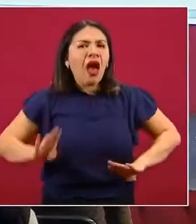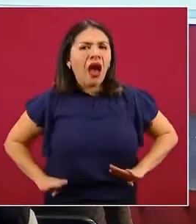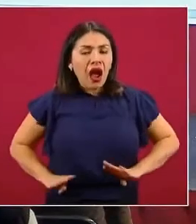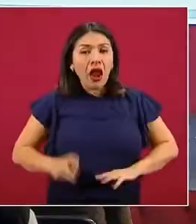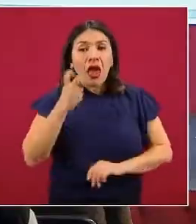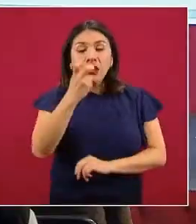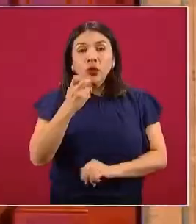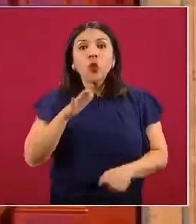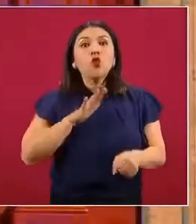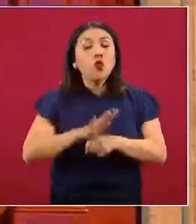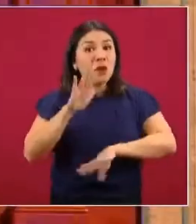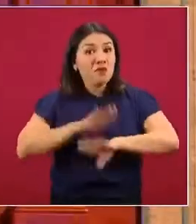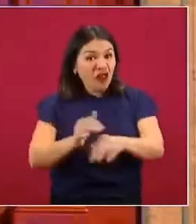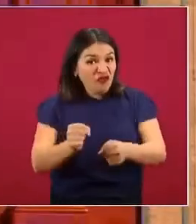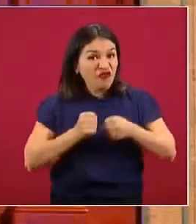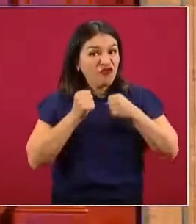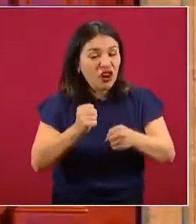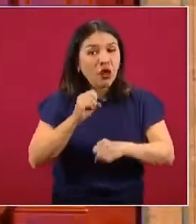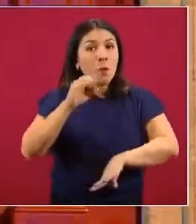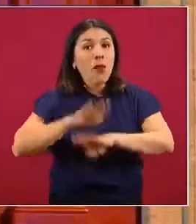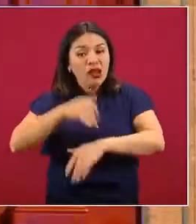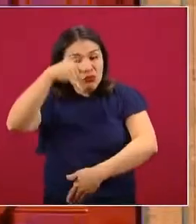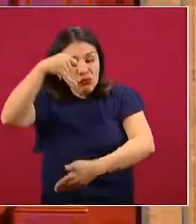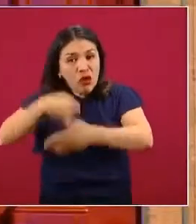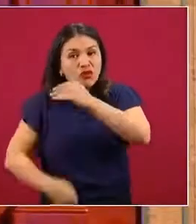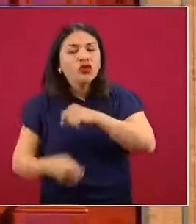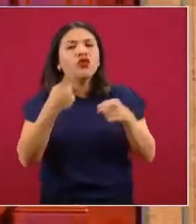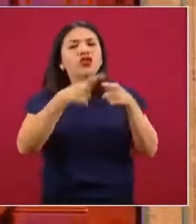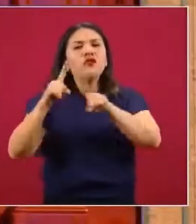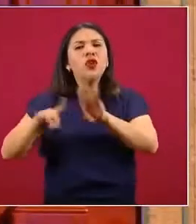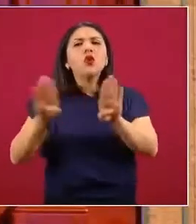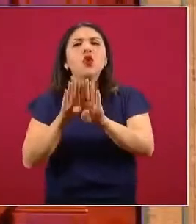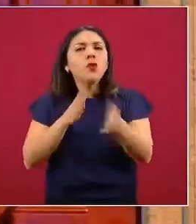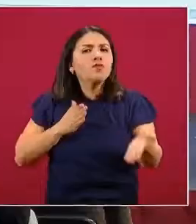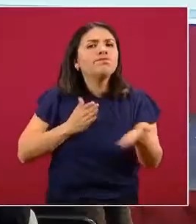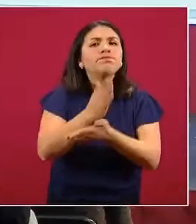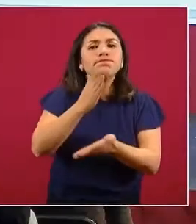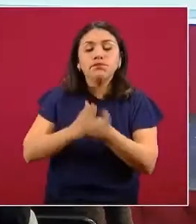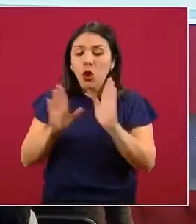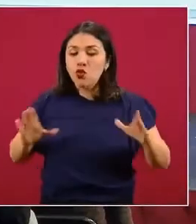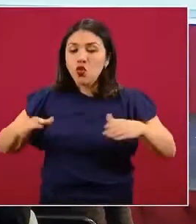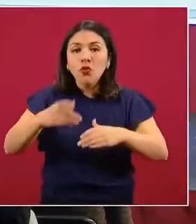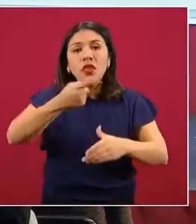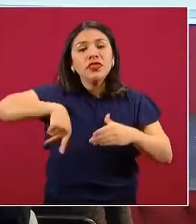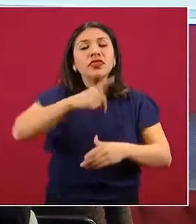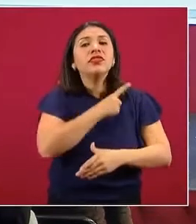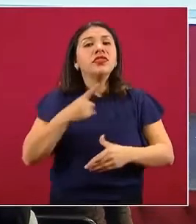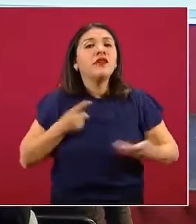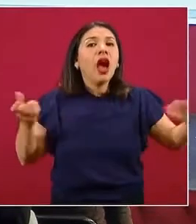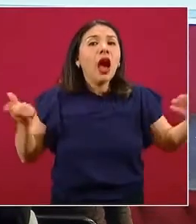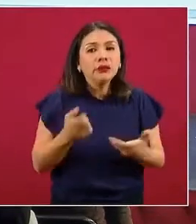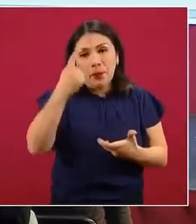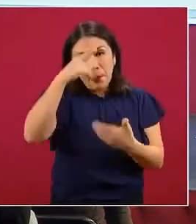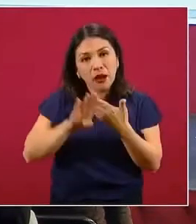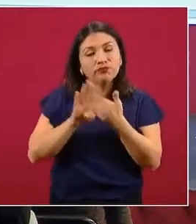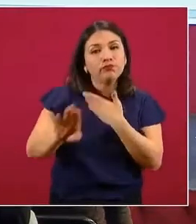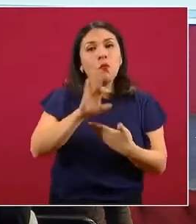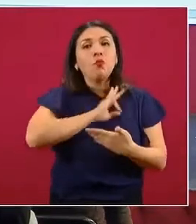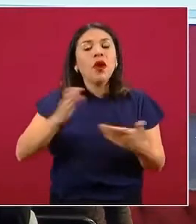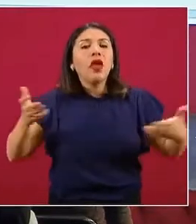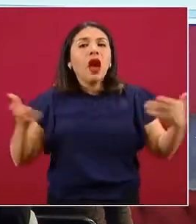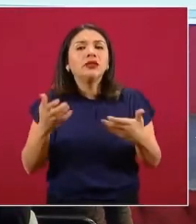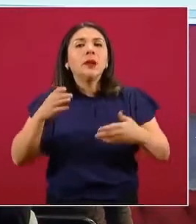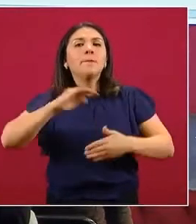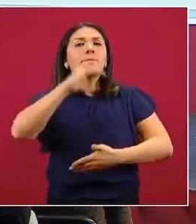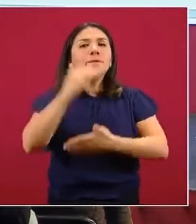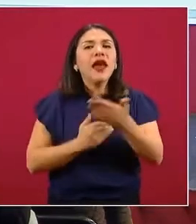la intensidad o la profundidad de las intervenciones que en comunidad se deben de realizar para poder disminuir las